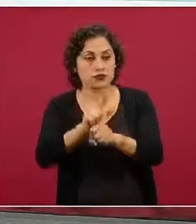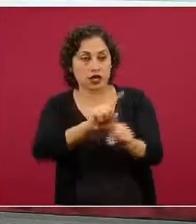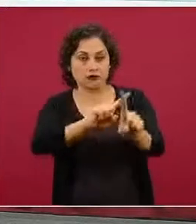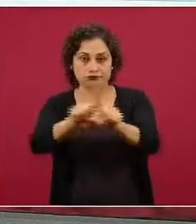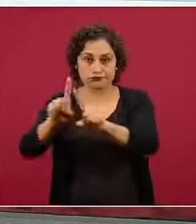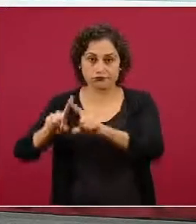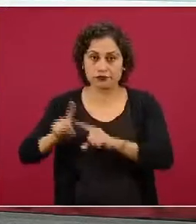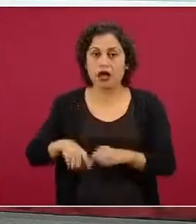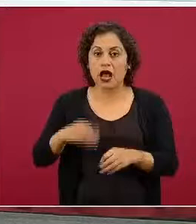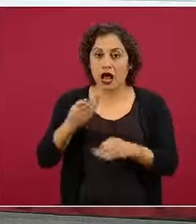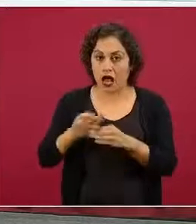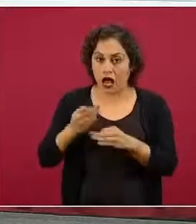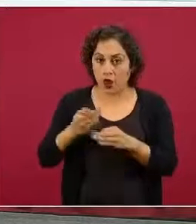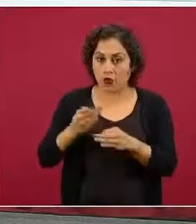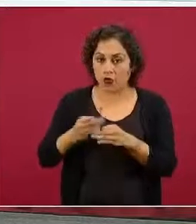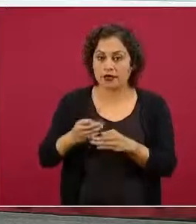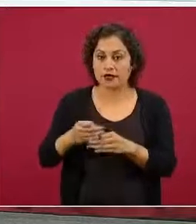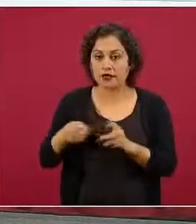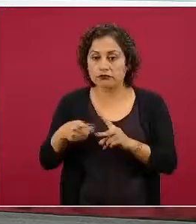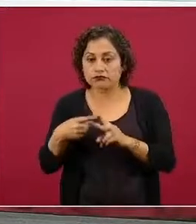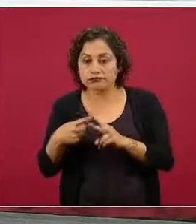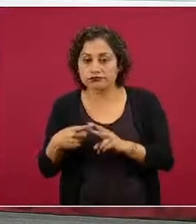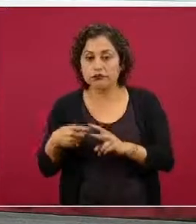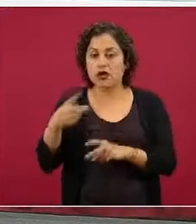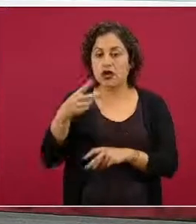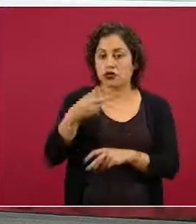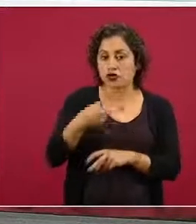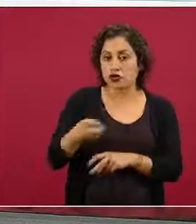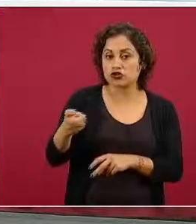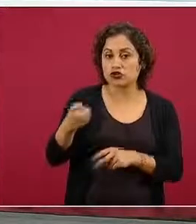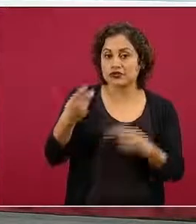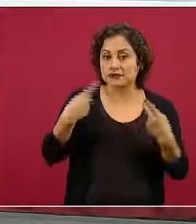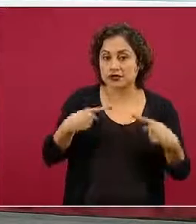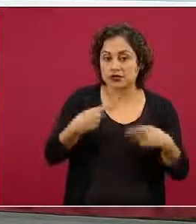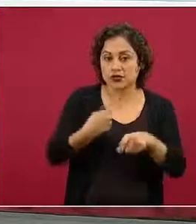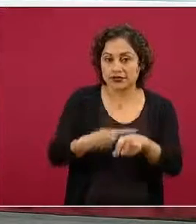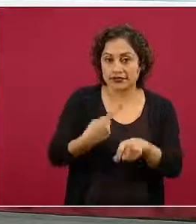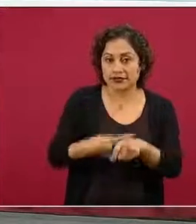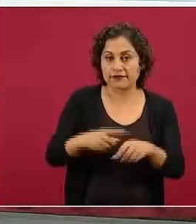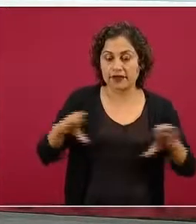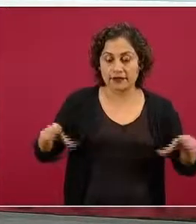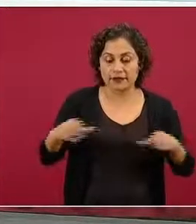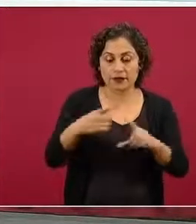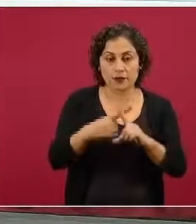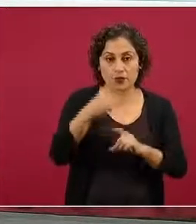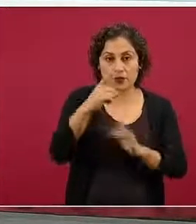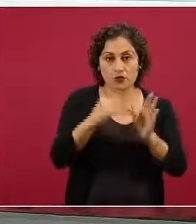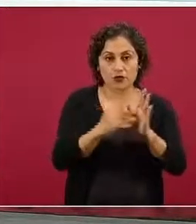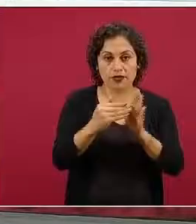una tasa de confirmación de 200 casos por millón de habitantes.